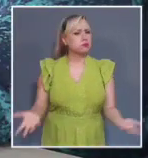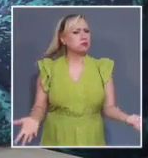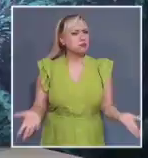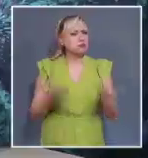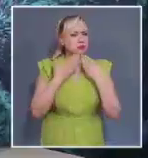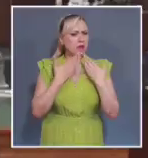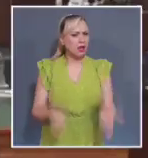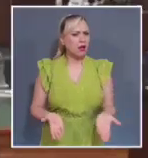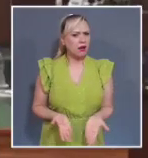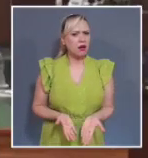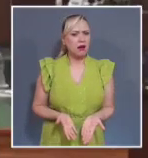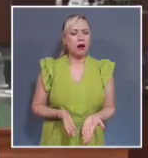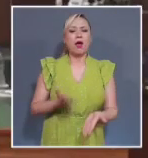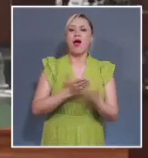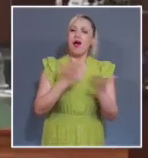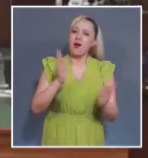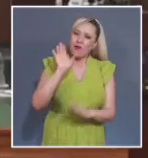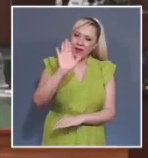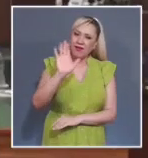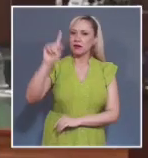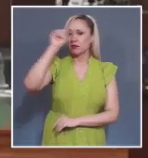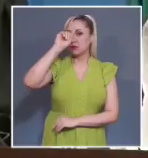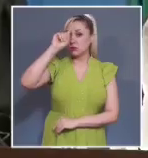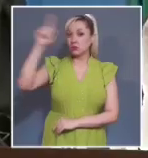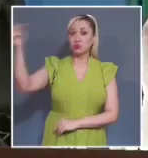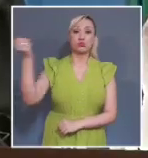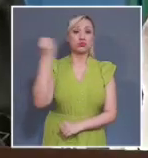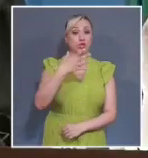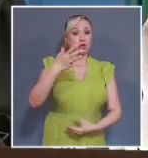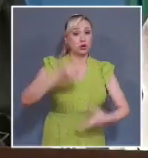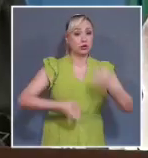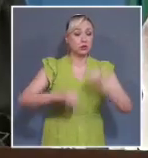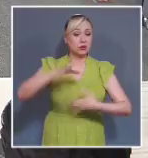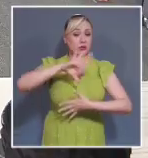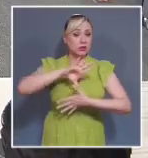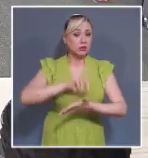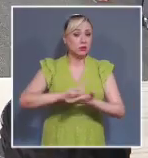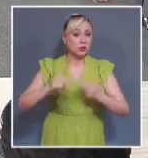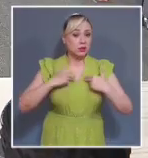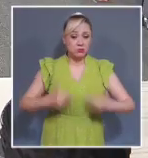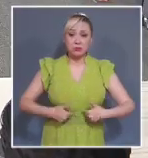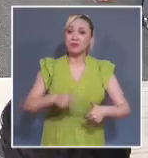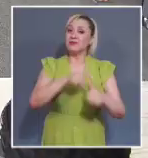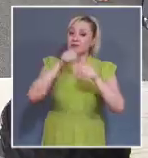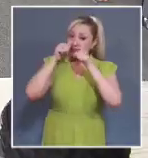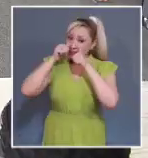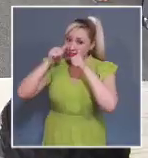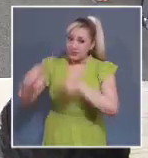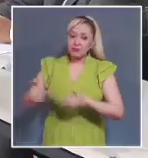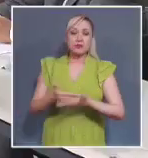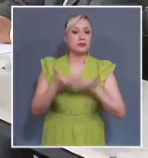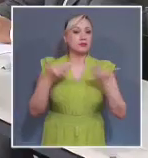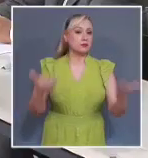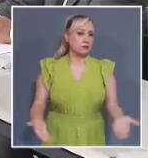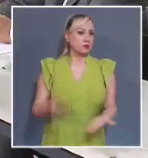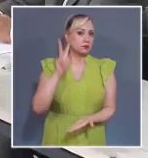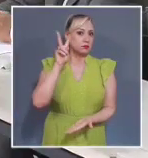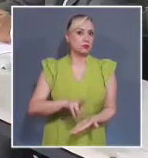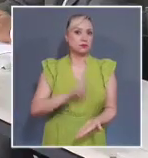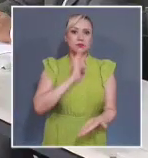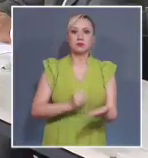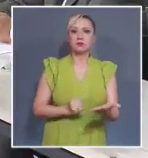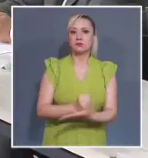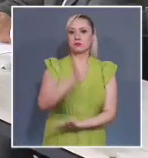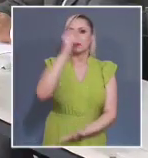de las recomendaciones emitidas por la Corte Interamericana de Derechos Humanos y el impacto que han tenido las resoluciones en los países en